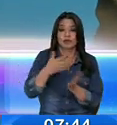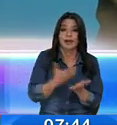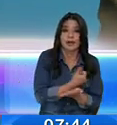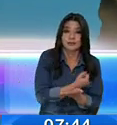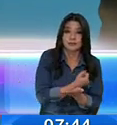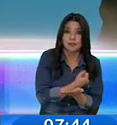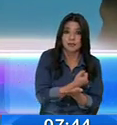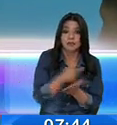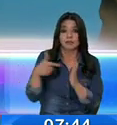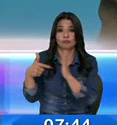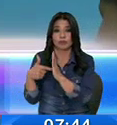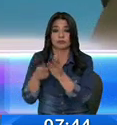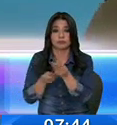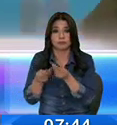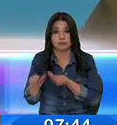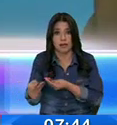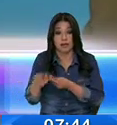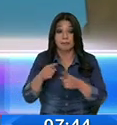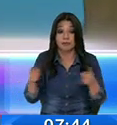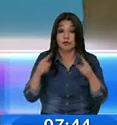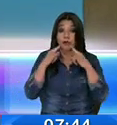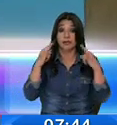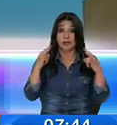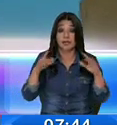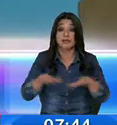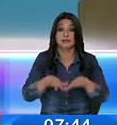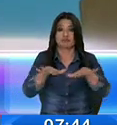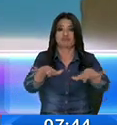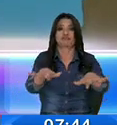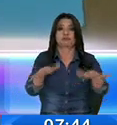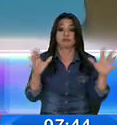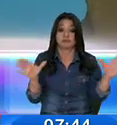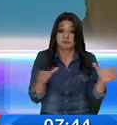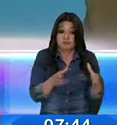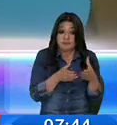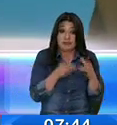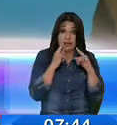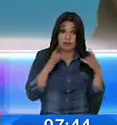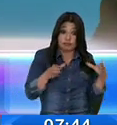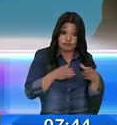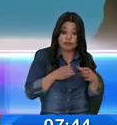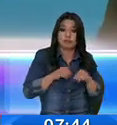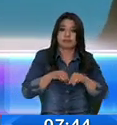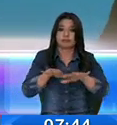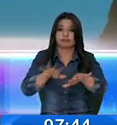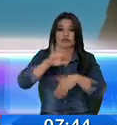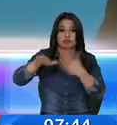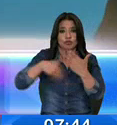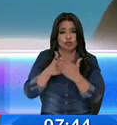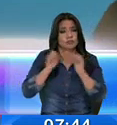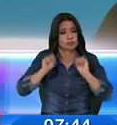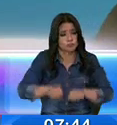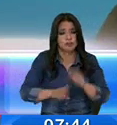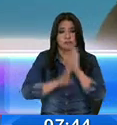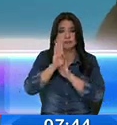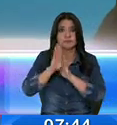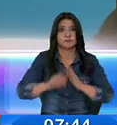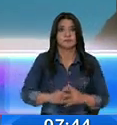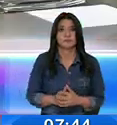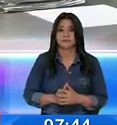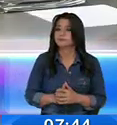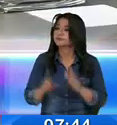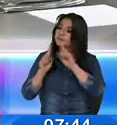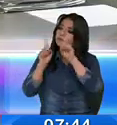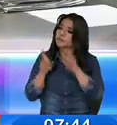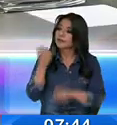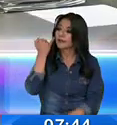necesita una mejor redistribución de esa riqueza distribuida esa riqueza entonces todos podemos potenciar y todos podemos desarrollarnos porque no toman